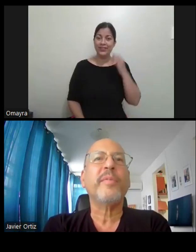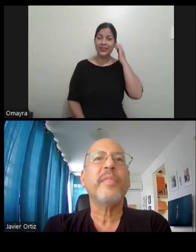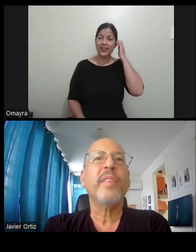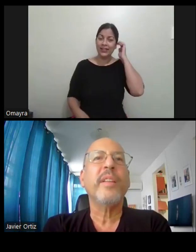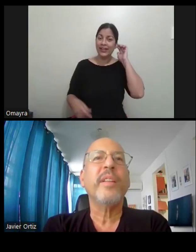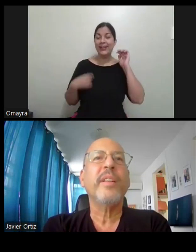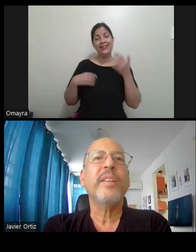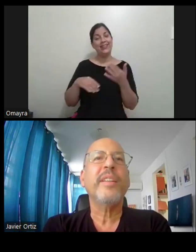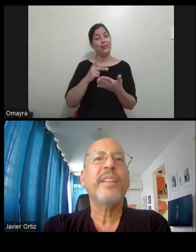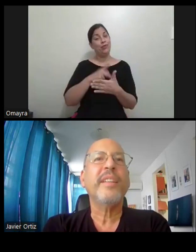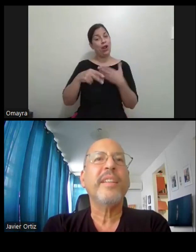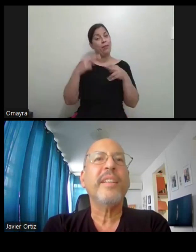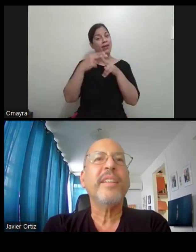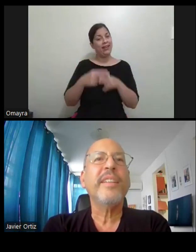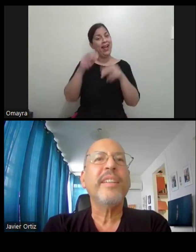llama Artefusión.